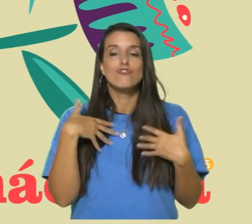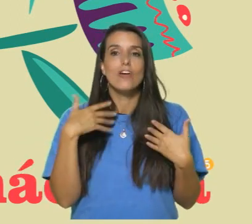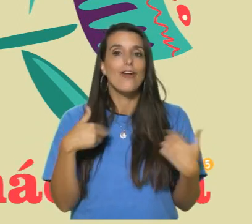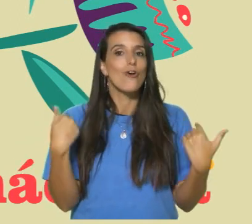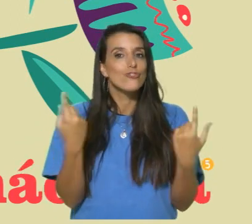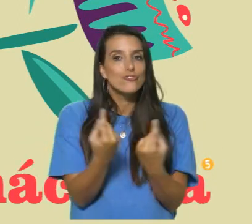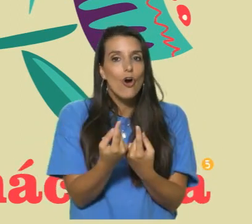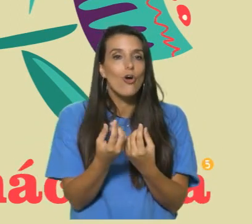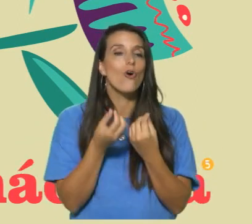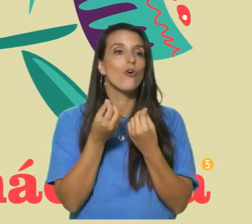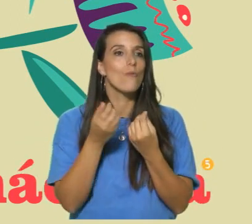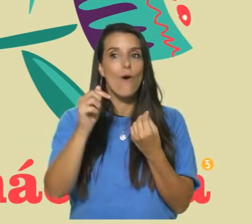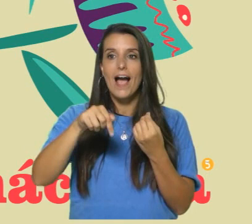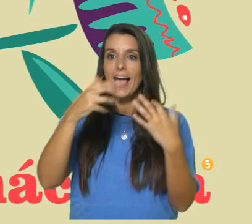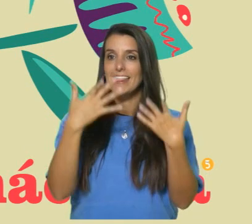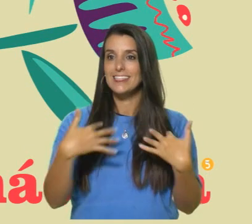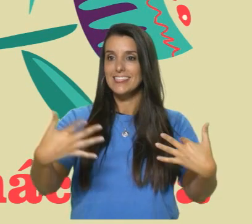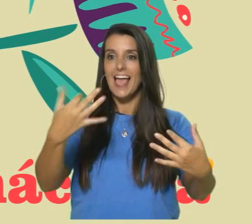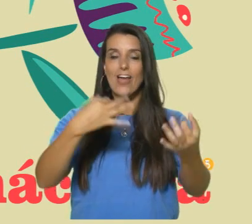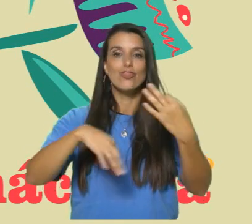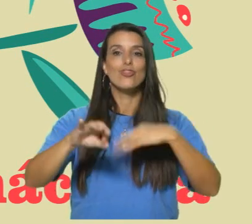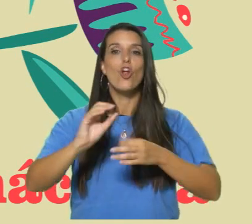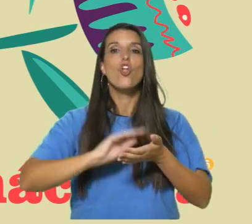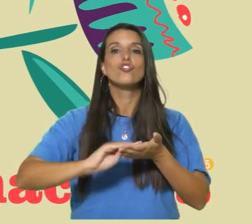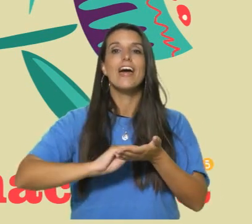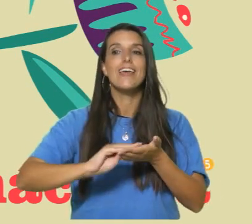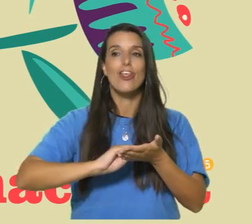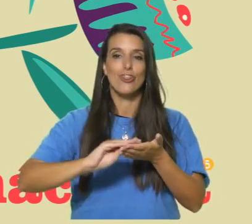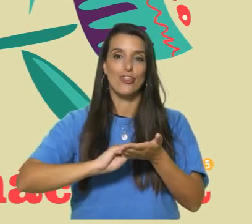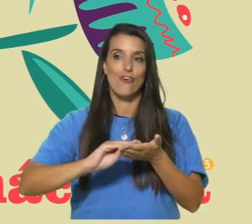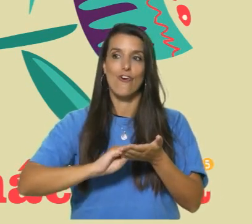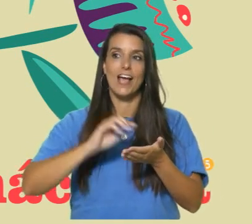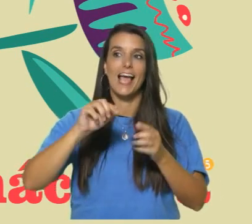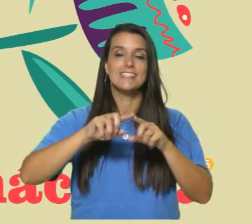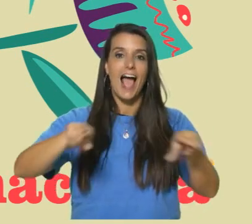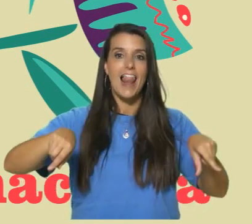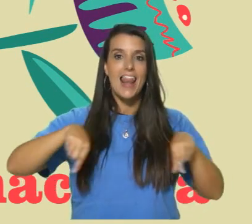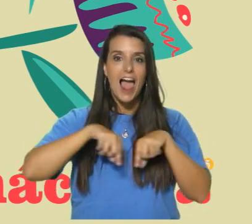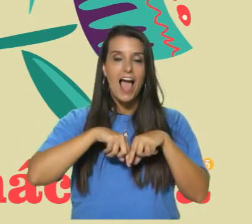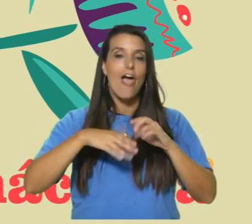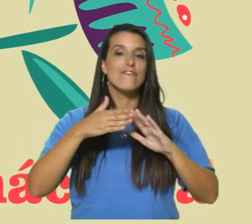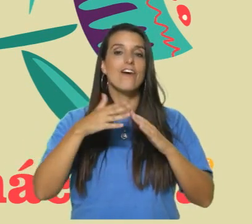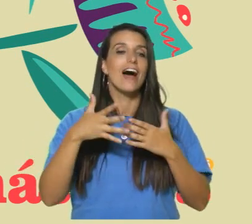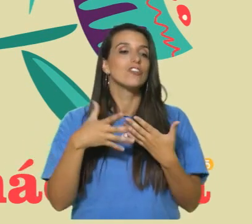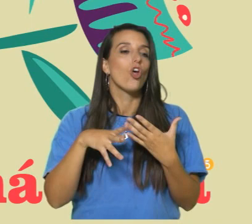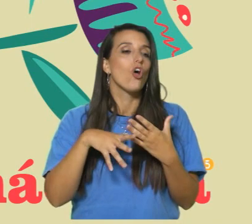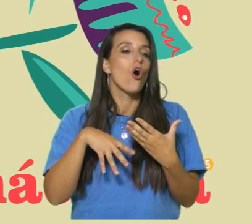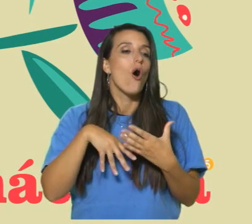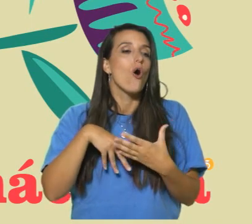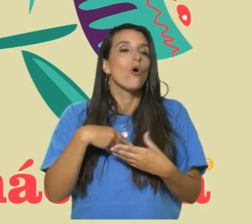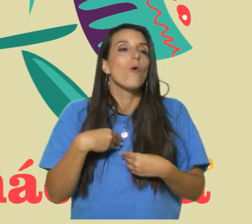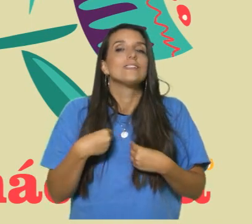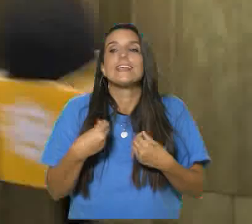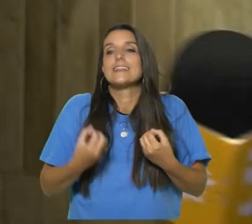hacer un pacto lo que pase acá en la sala del notariado va a quedar en la sala del notariado y vamos a desnudar las almas que es mucho más complicado que